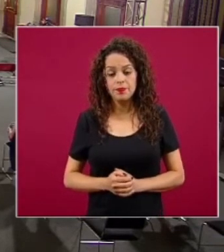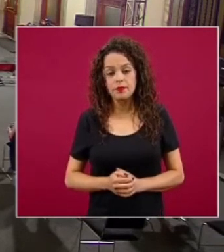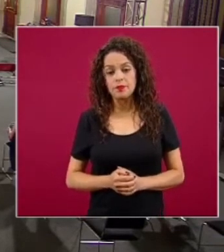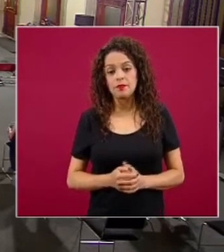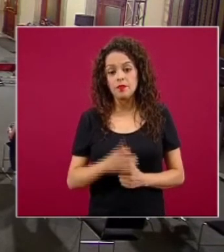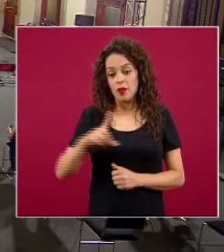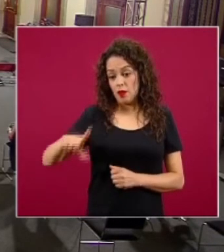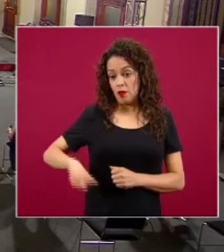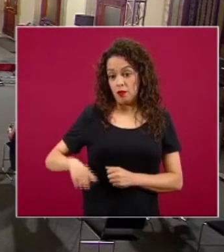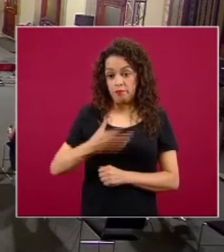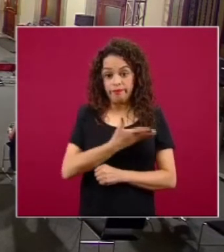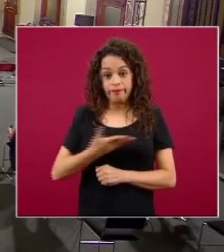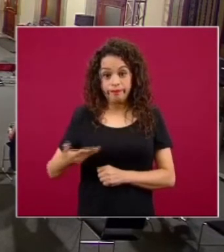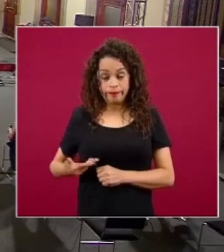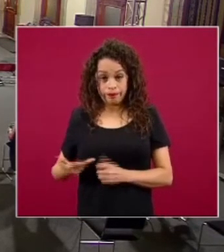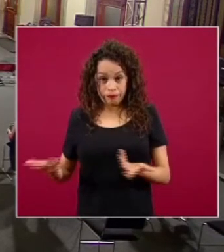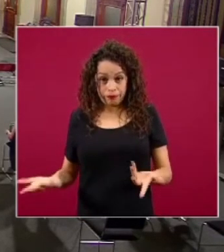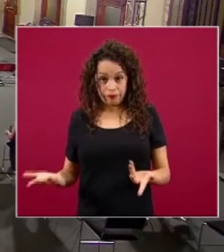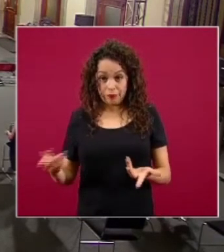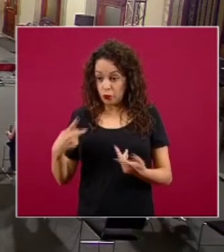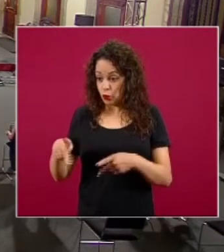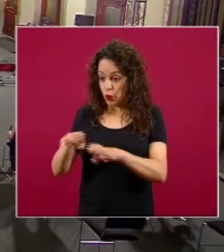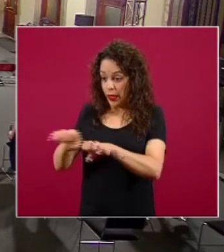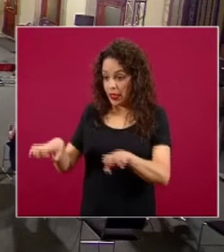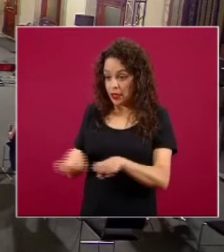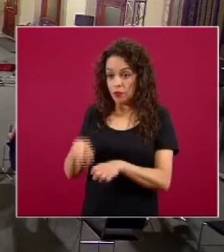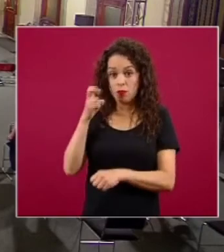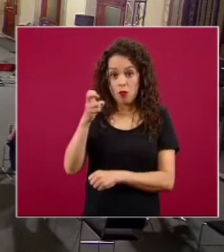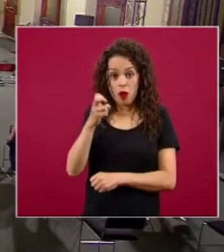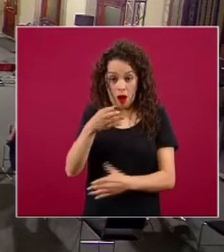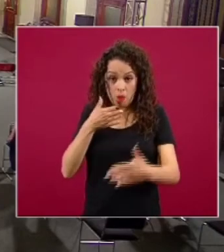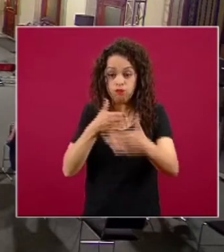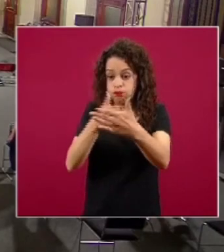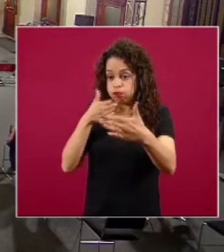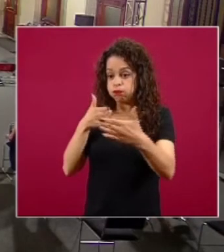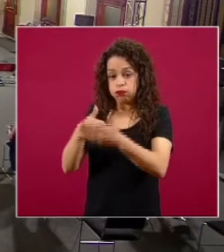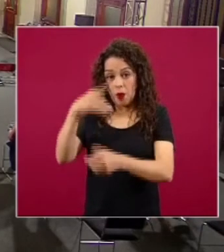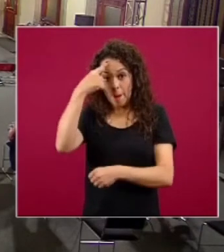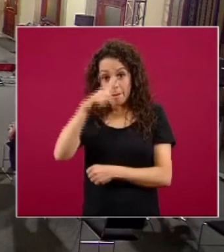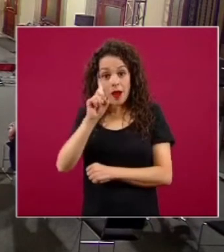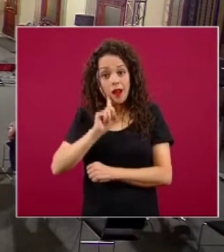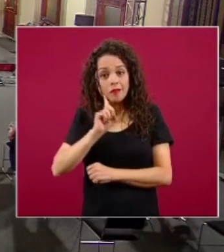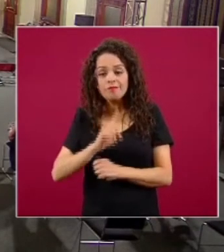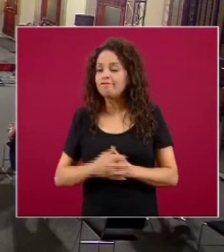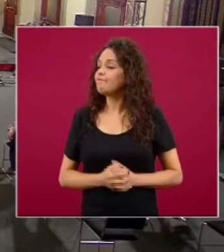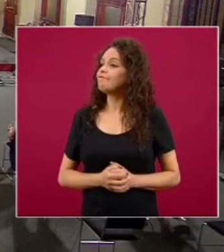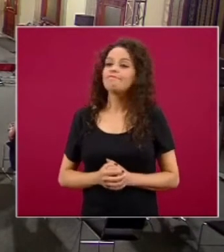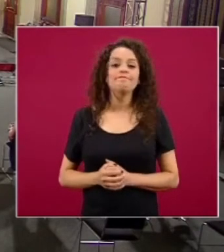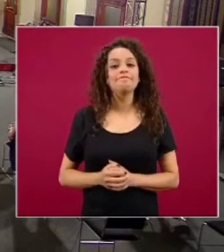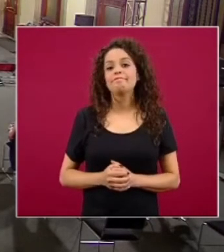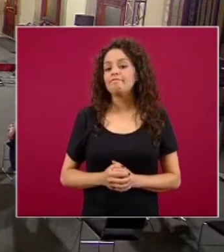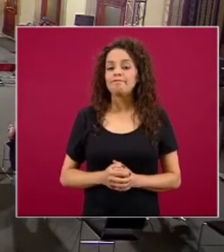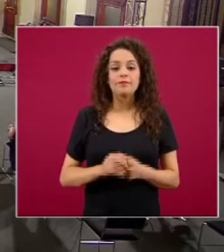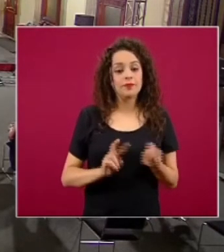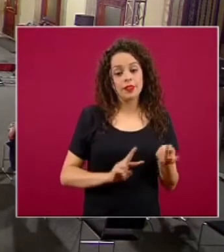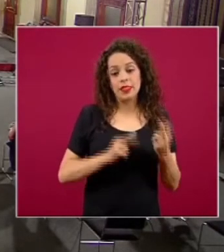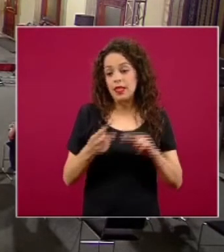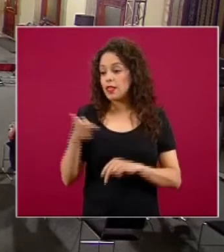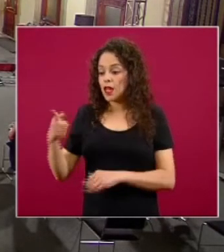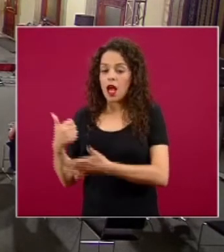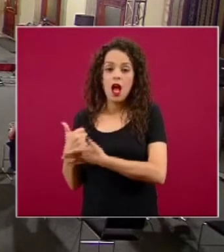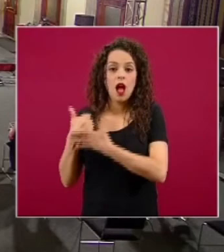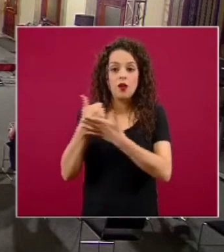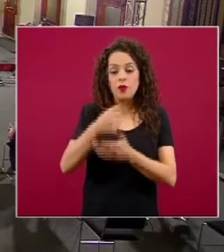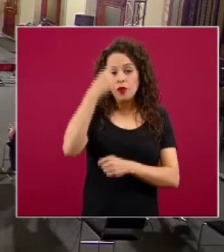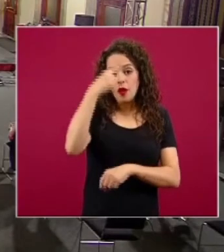a dificultar el acceso a las mujeres a una vida libre de violencia. El Estado no es el problema, el Estado es la solución, a